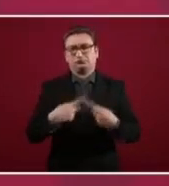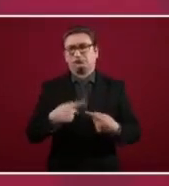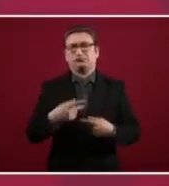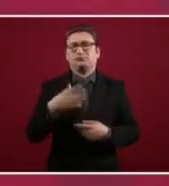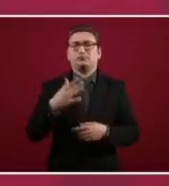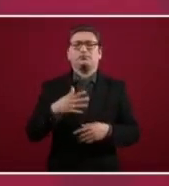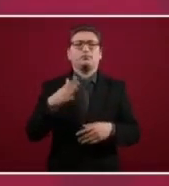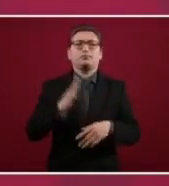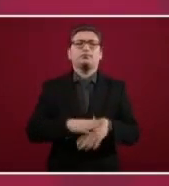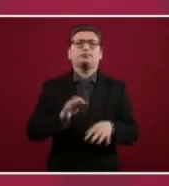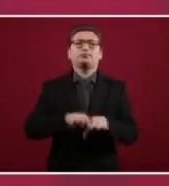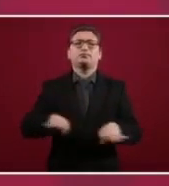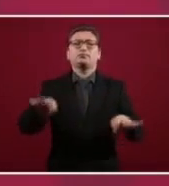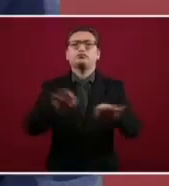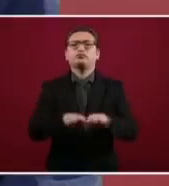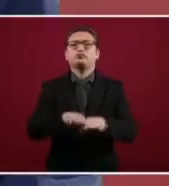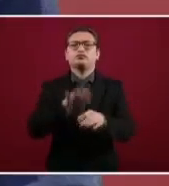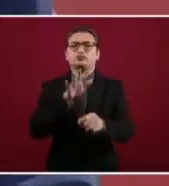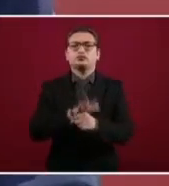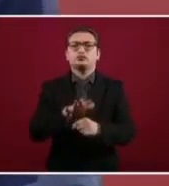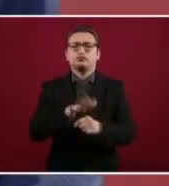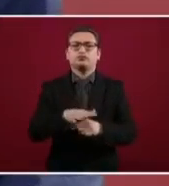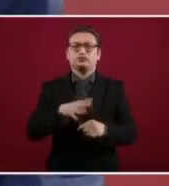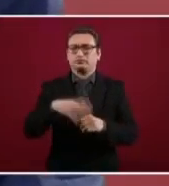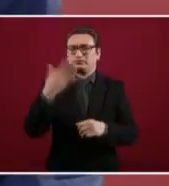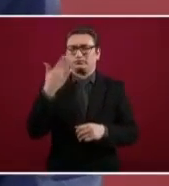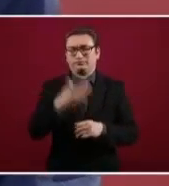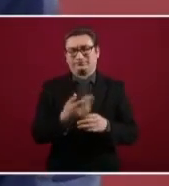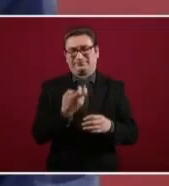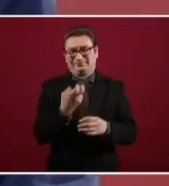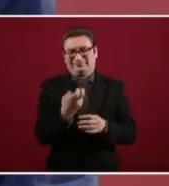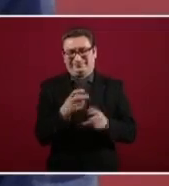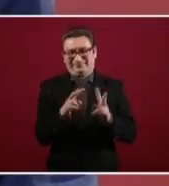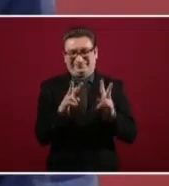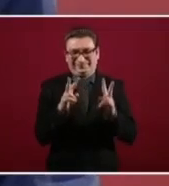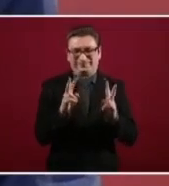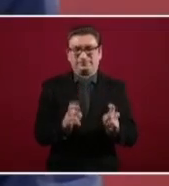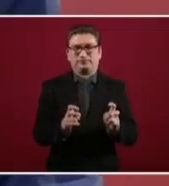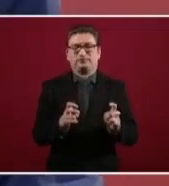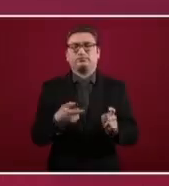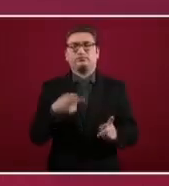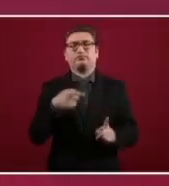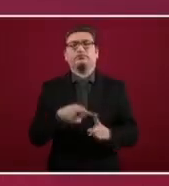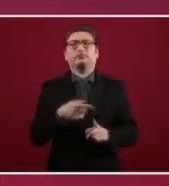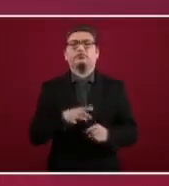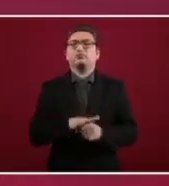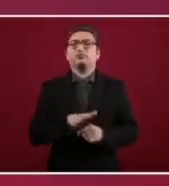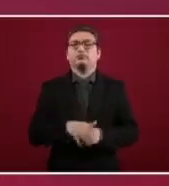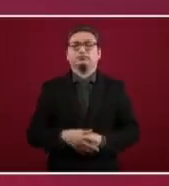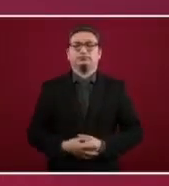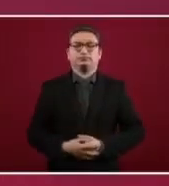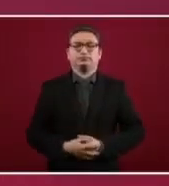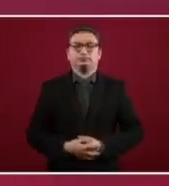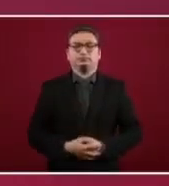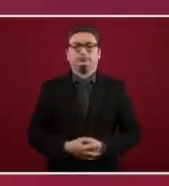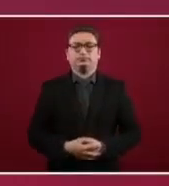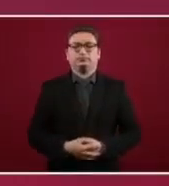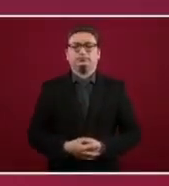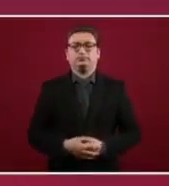fondo de este asunto es una